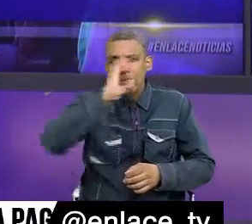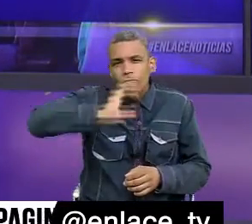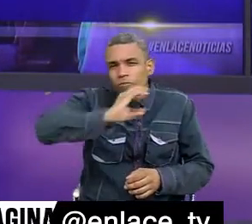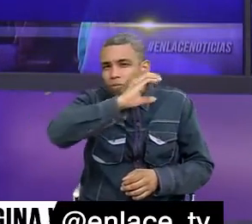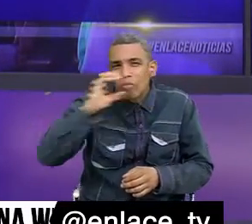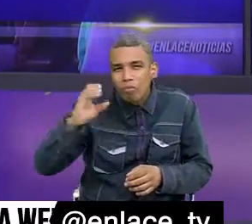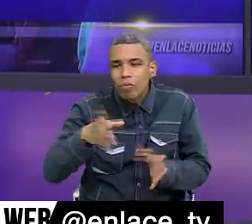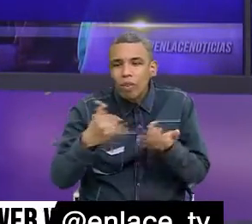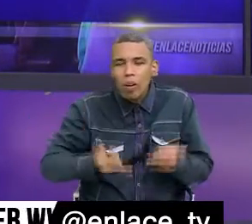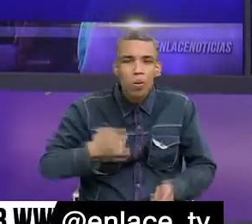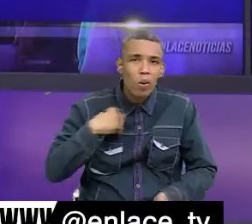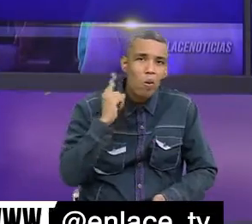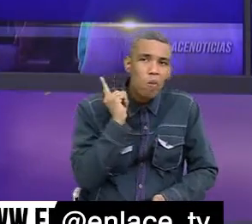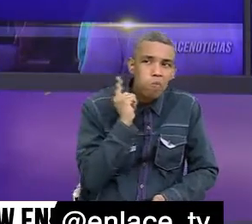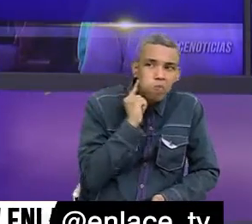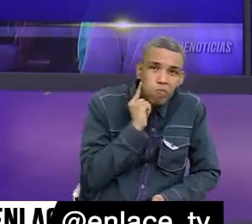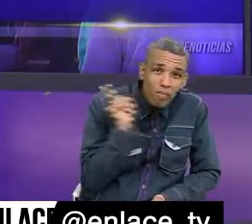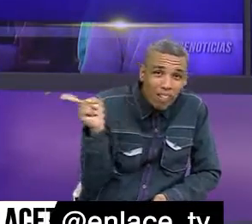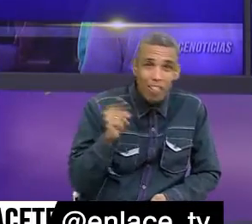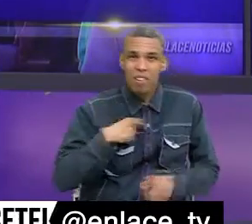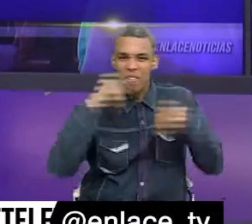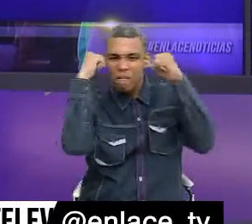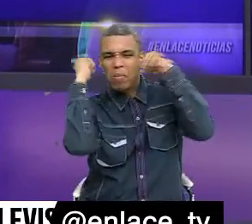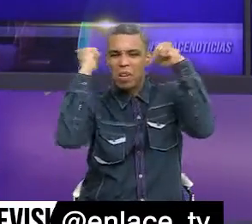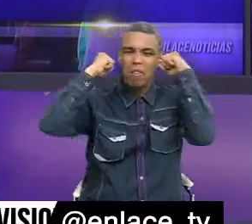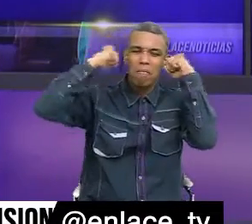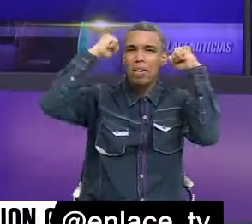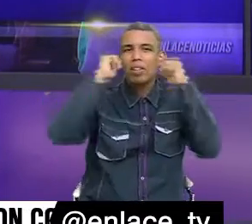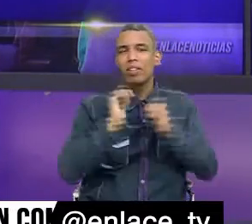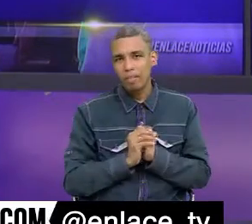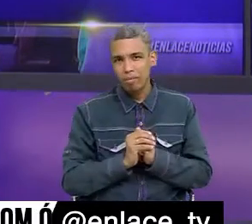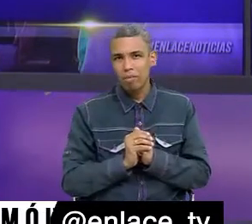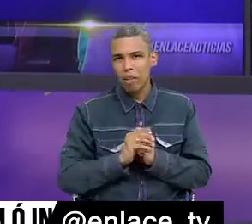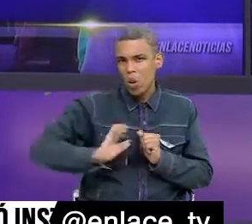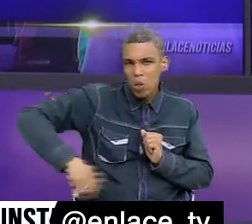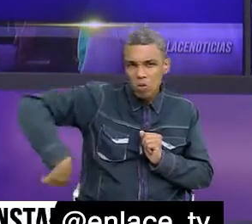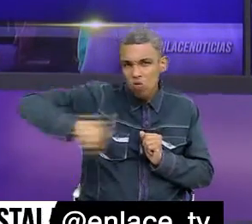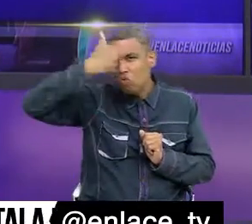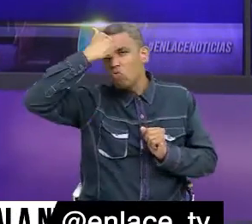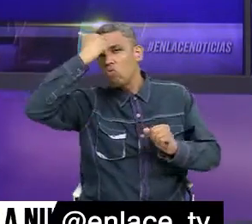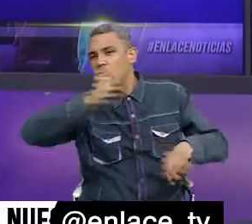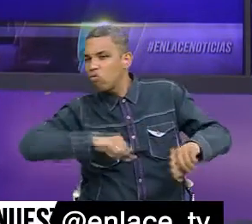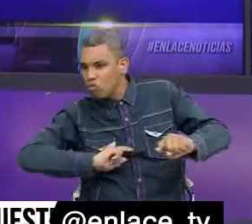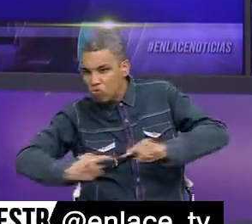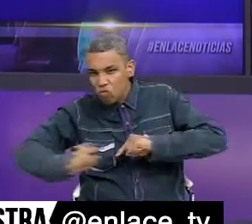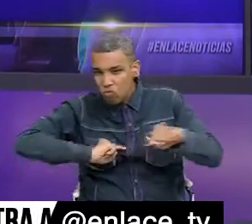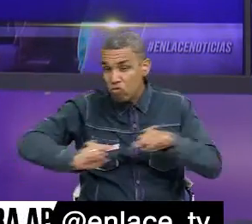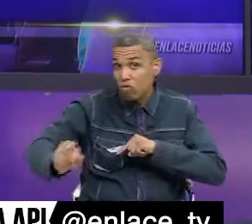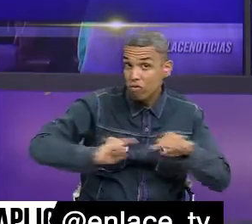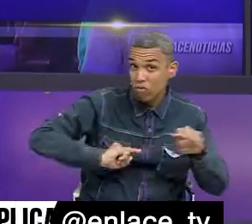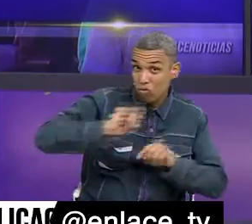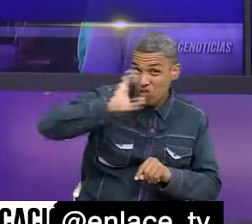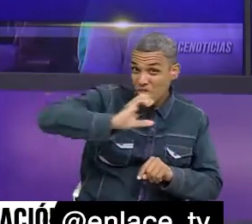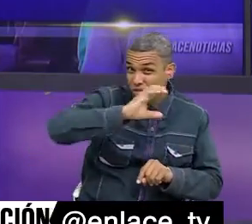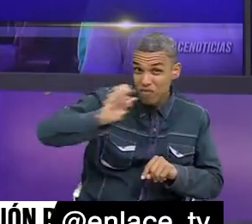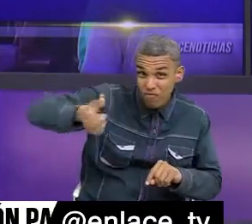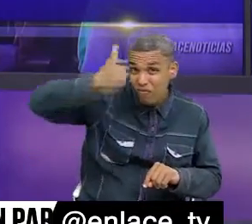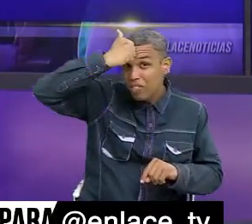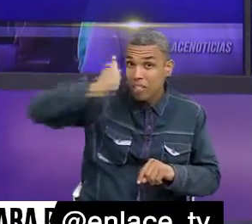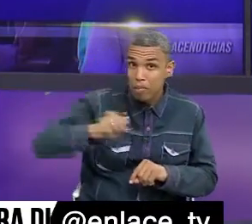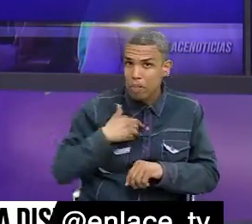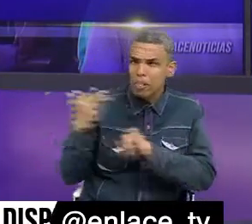sindicato Sinaltra Confa. Reclaman que la superintendencia del subsidio familiar levante la intervención de la caja de compensación. Hoy se